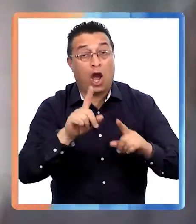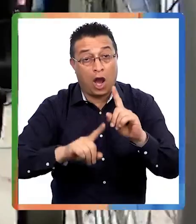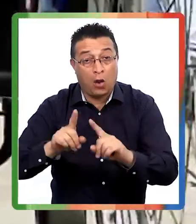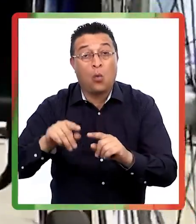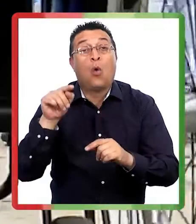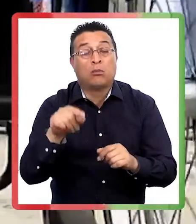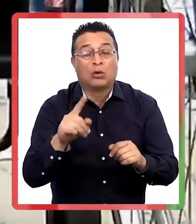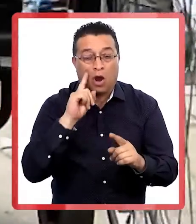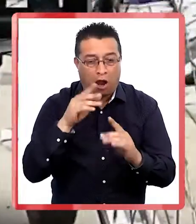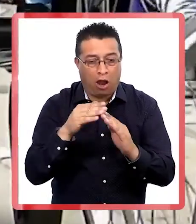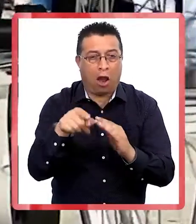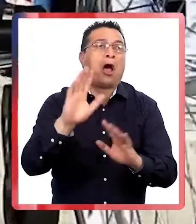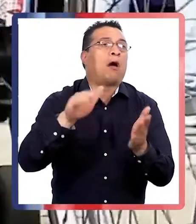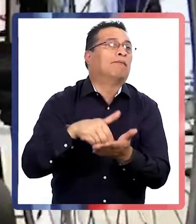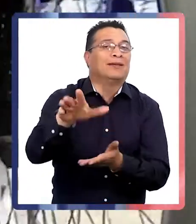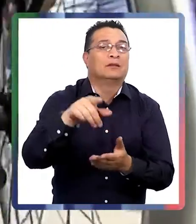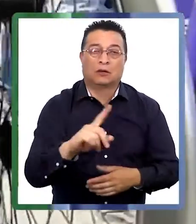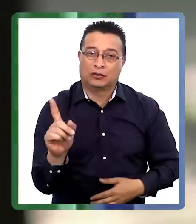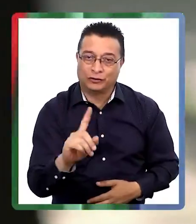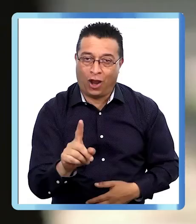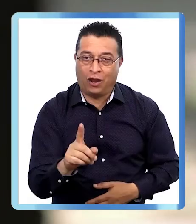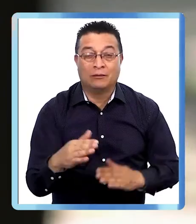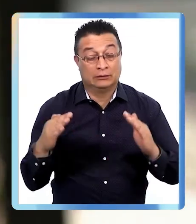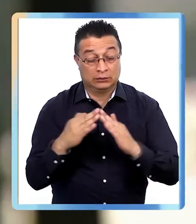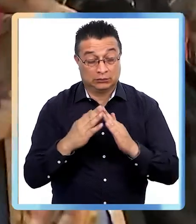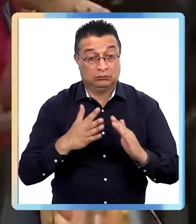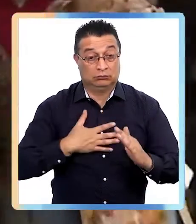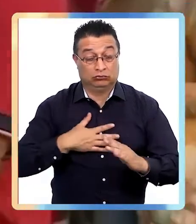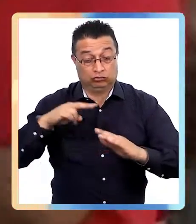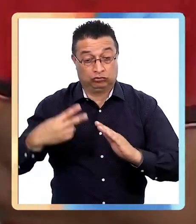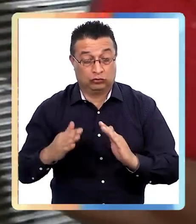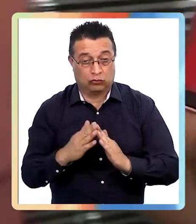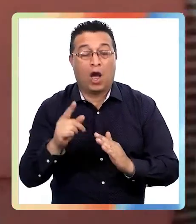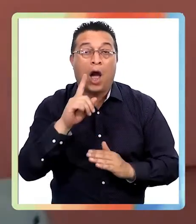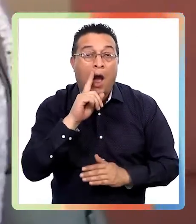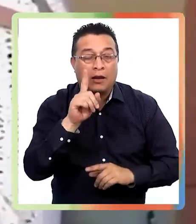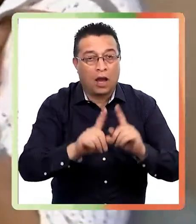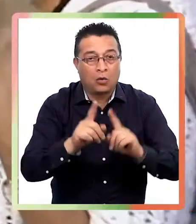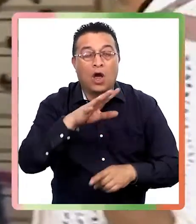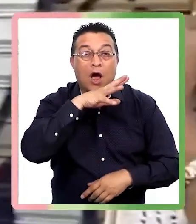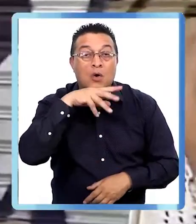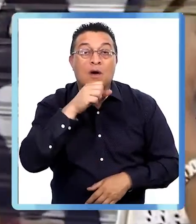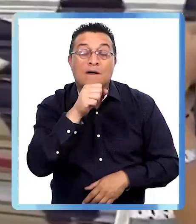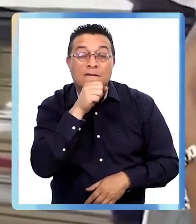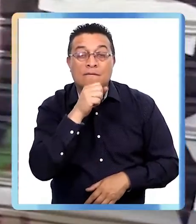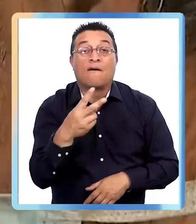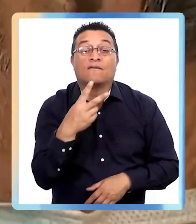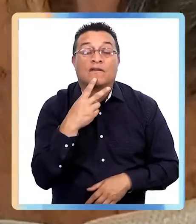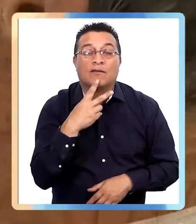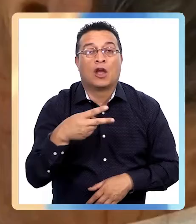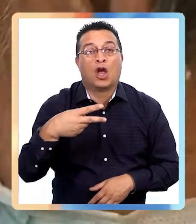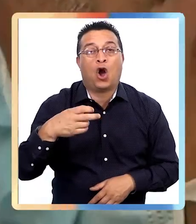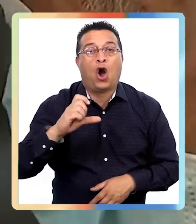mundo, y no por ello los vamos a excluir. Por eso que en el caso de la vivienda principal también hay casos de adultos mayores que viven